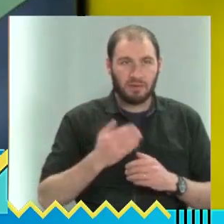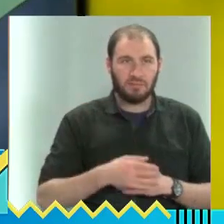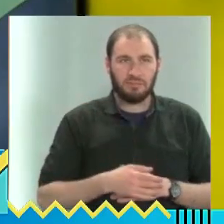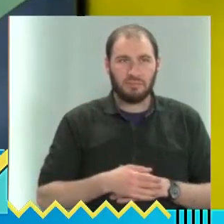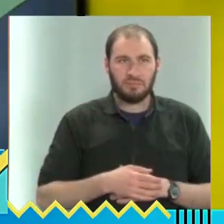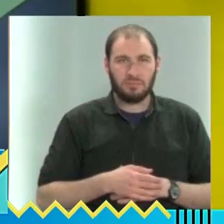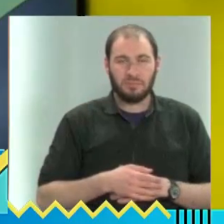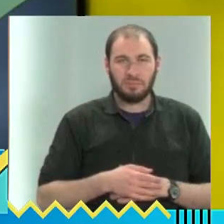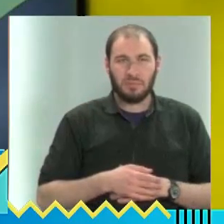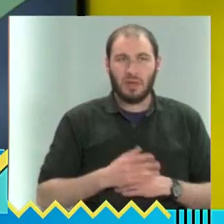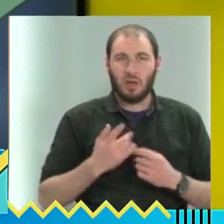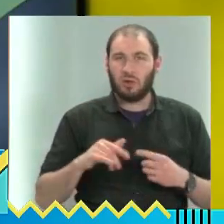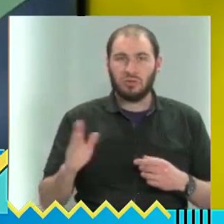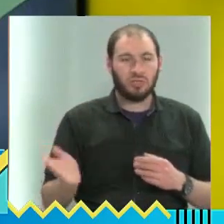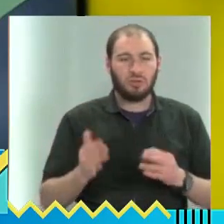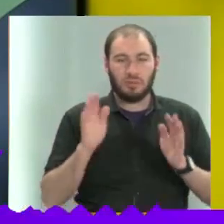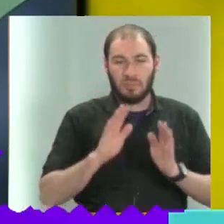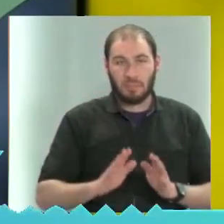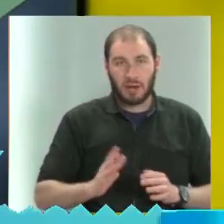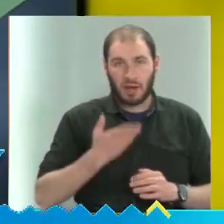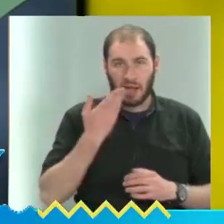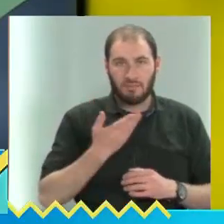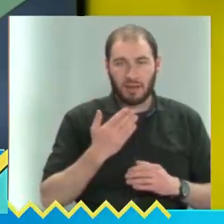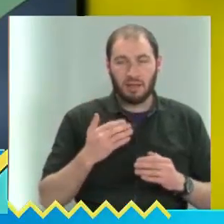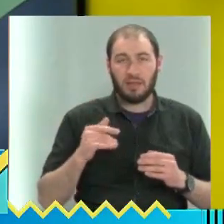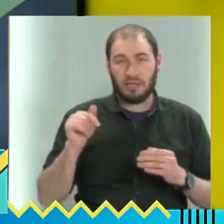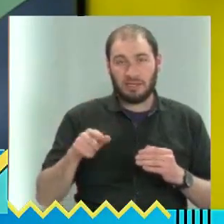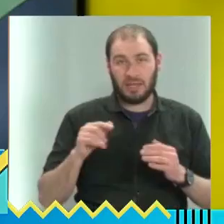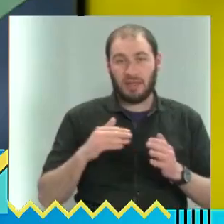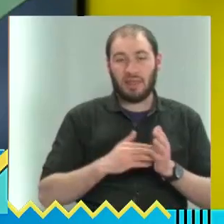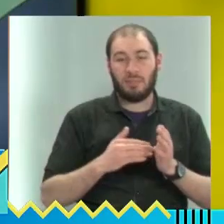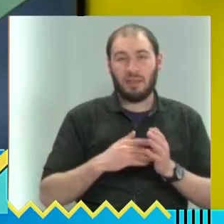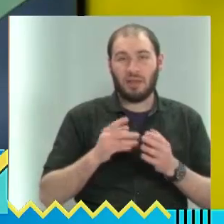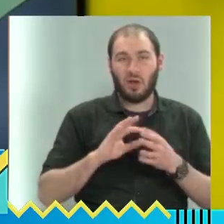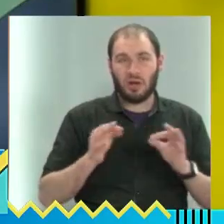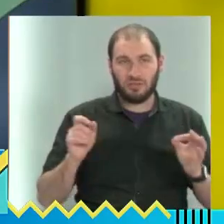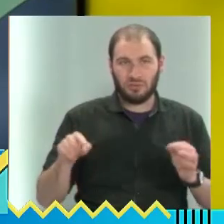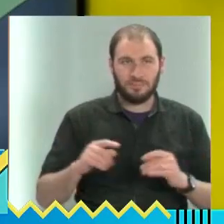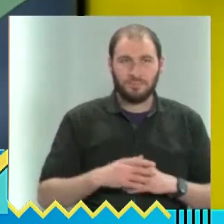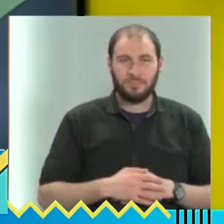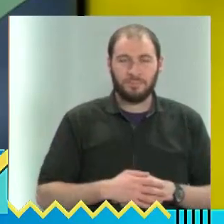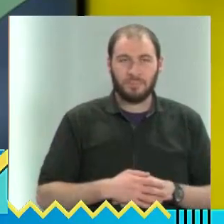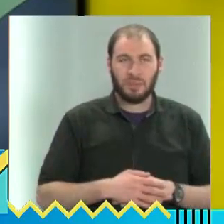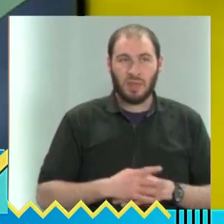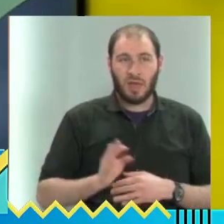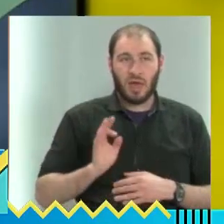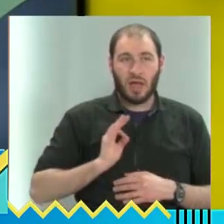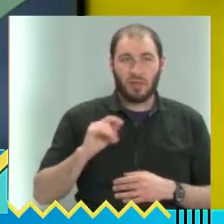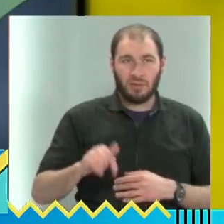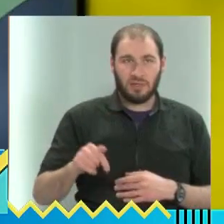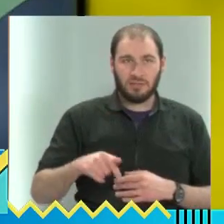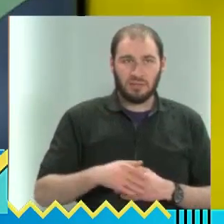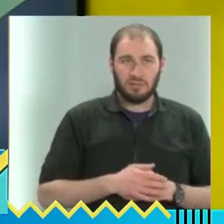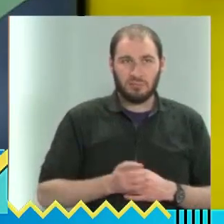su exponencia, digamos, en base a este título. Este año la verdad